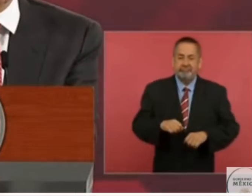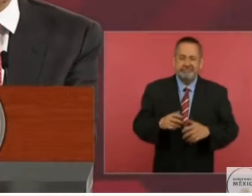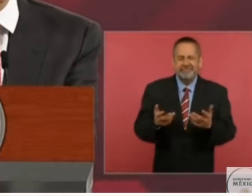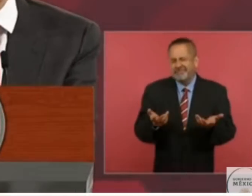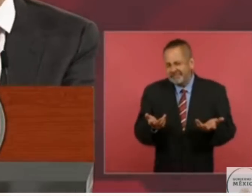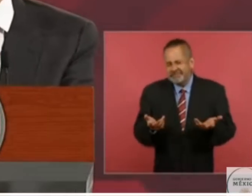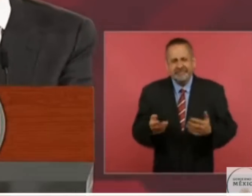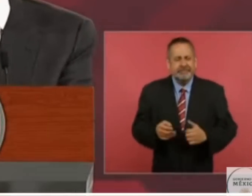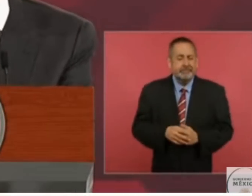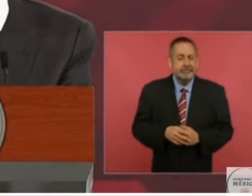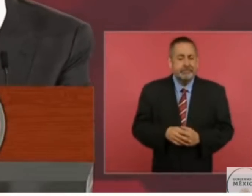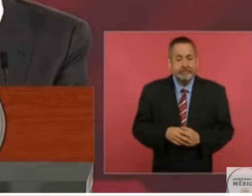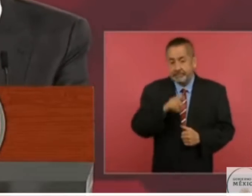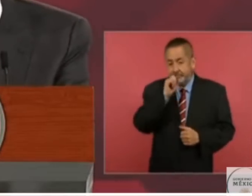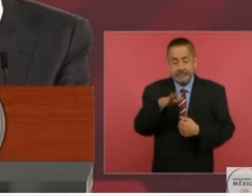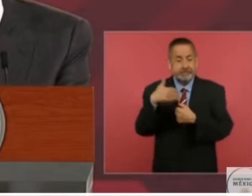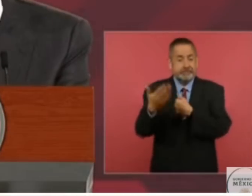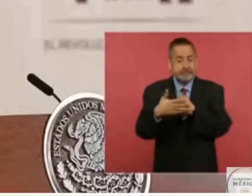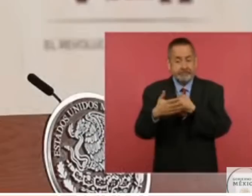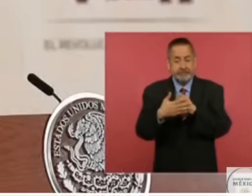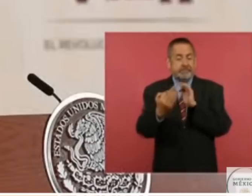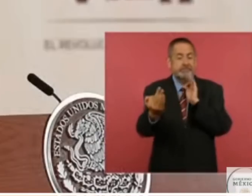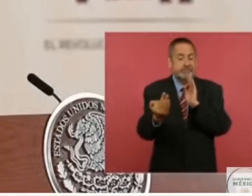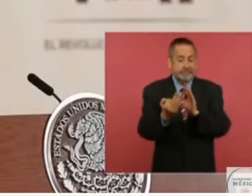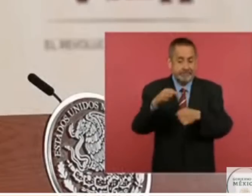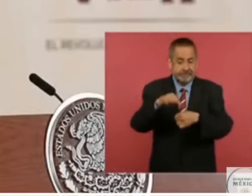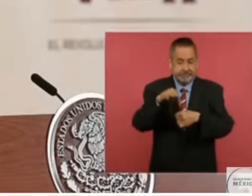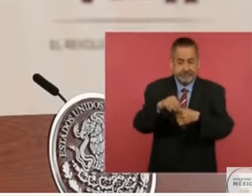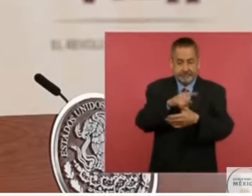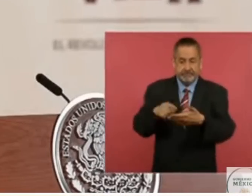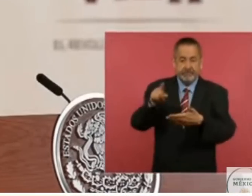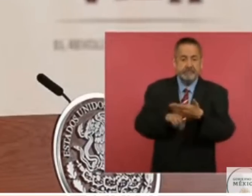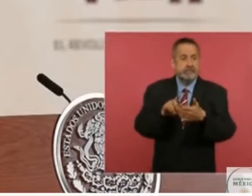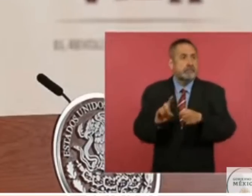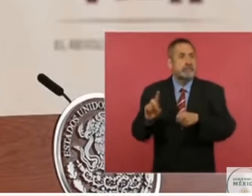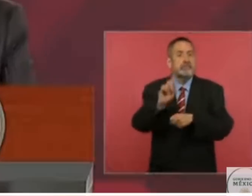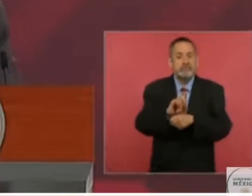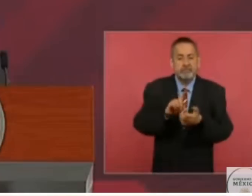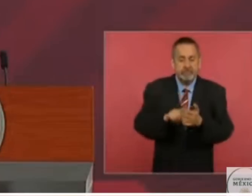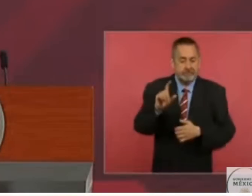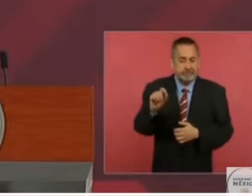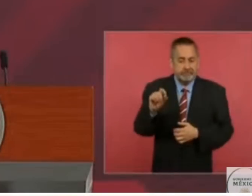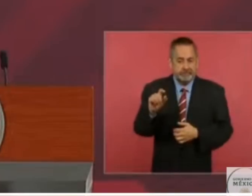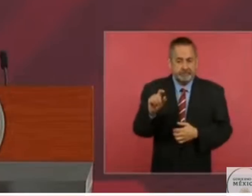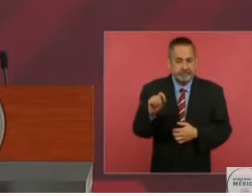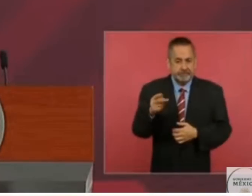viene la temporada electoral, el día 20 de noviembre,